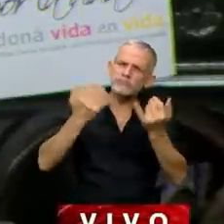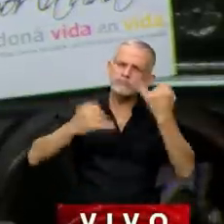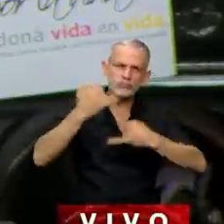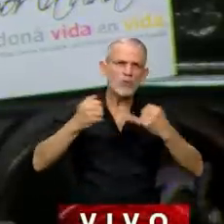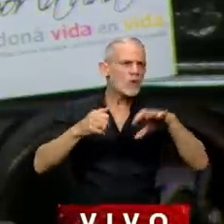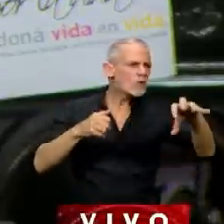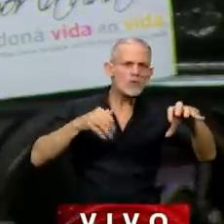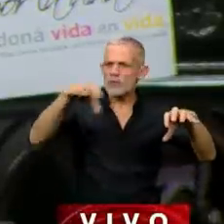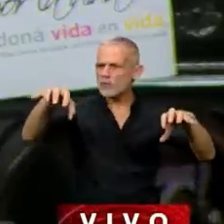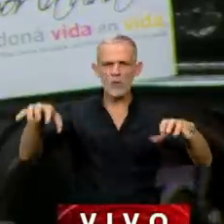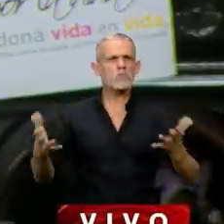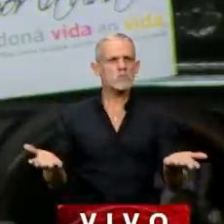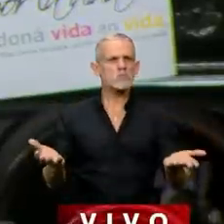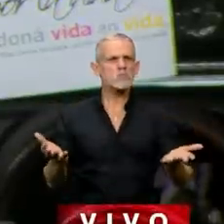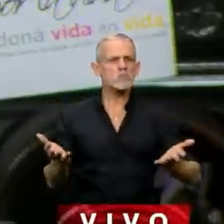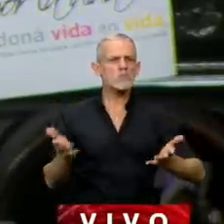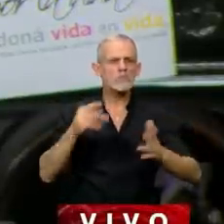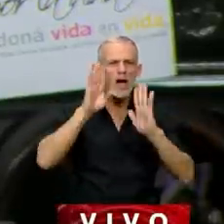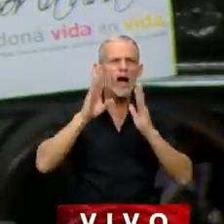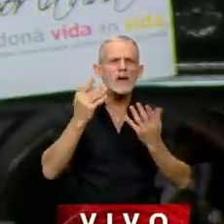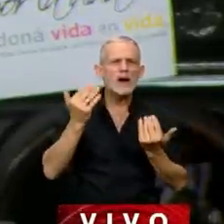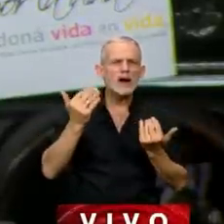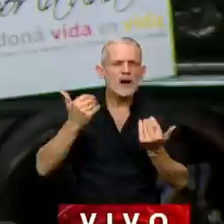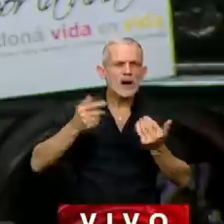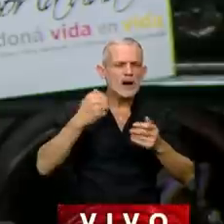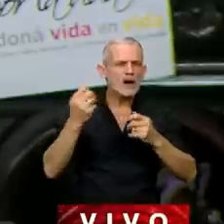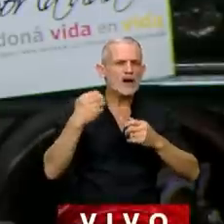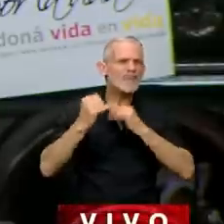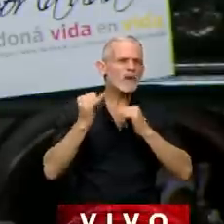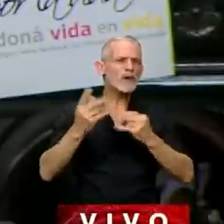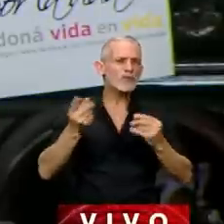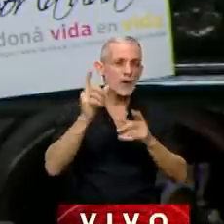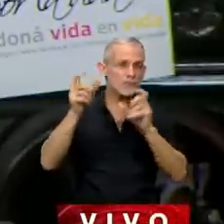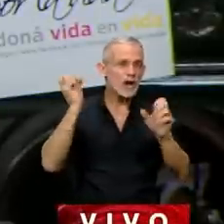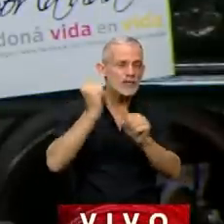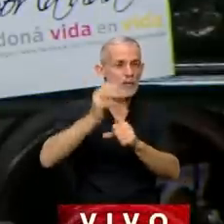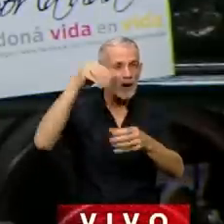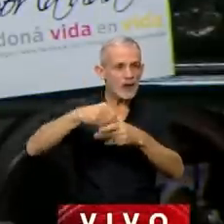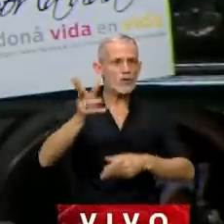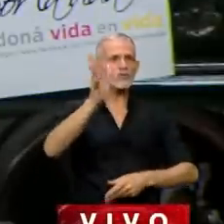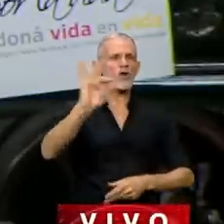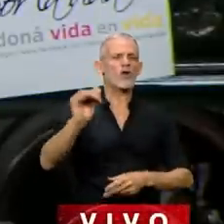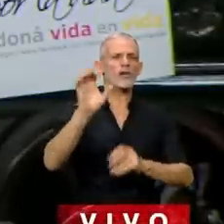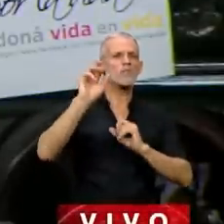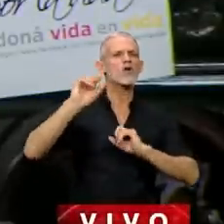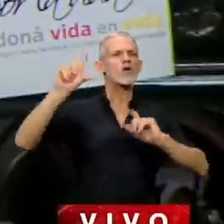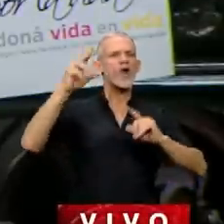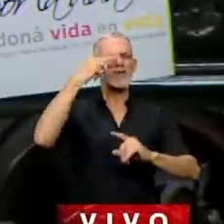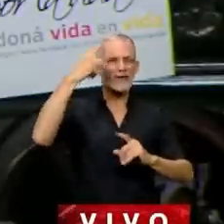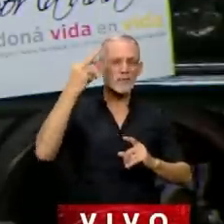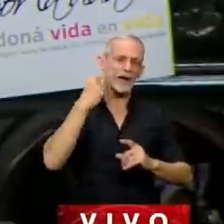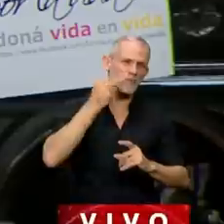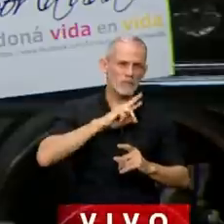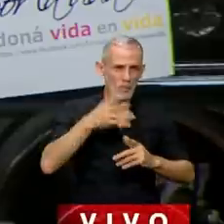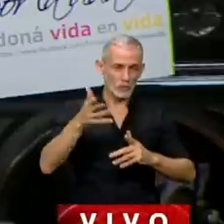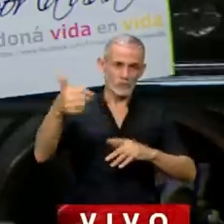todos los sectores y sobre todas las cosas hemos escuchado a quienes trabajan diariamente en su rol de enfermeras y